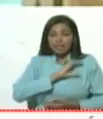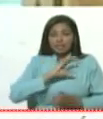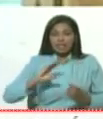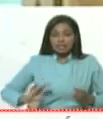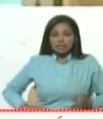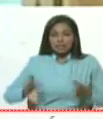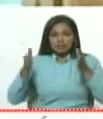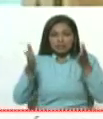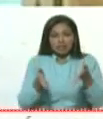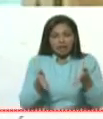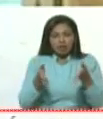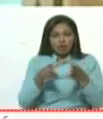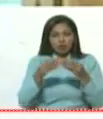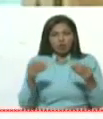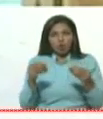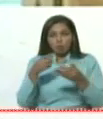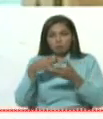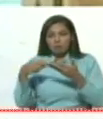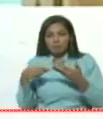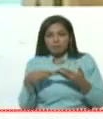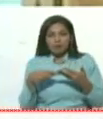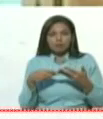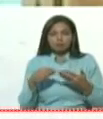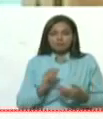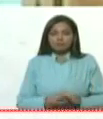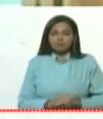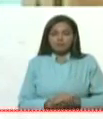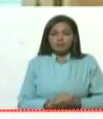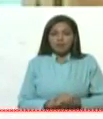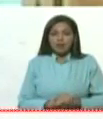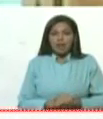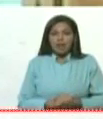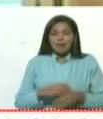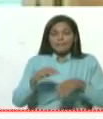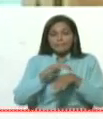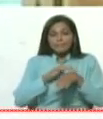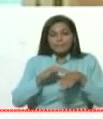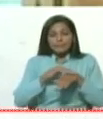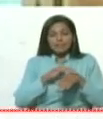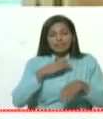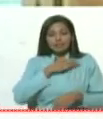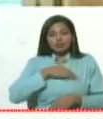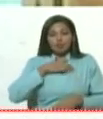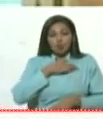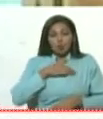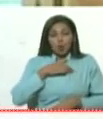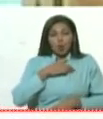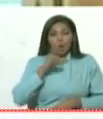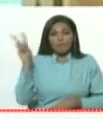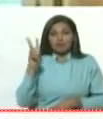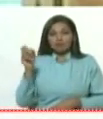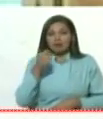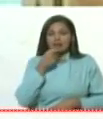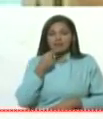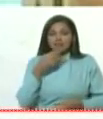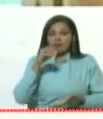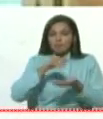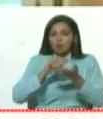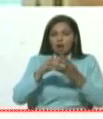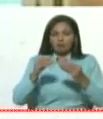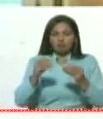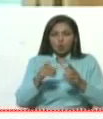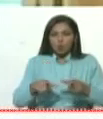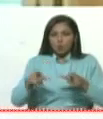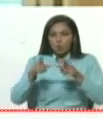curas de base y de parroquia y pastores, para que la misión Venezuela Bella llegue a ustedes y ponga todo en su